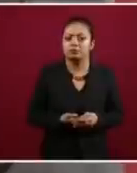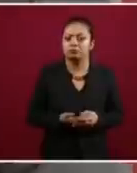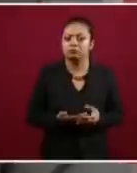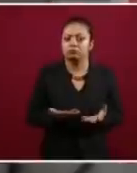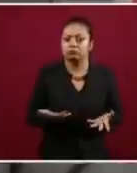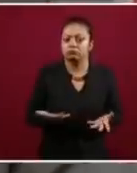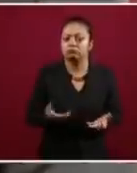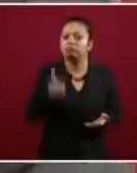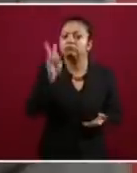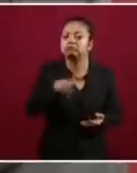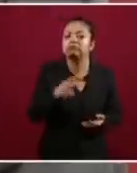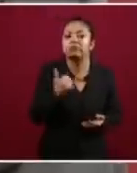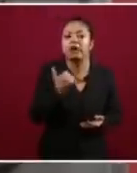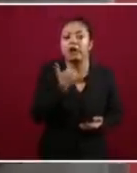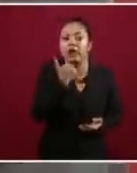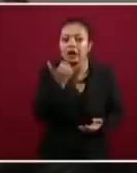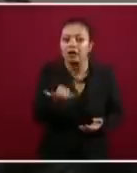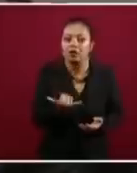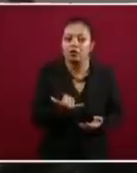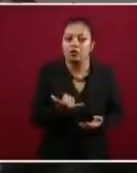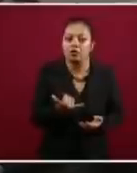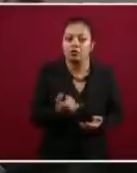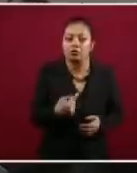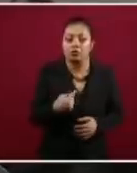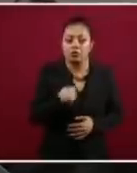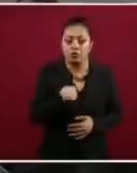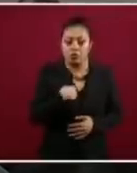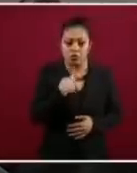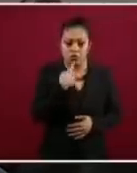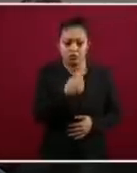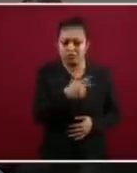fue un error. Yo les digo, no,